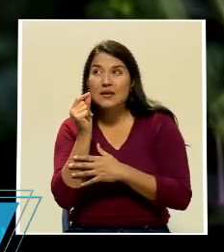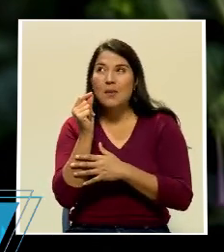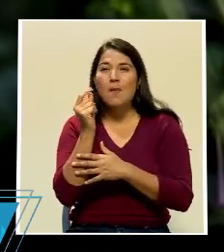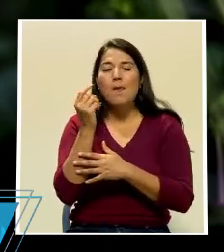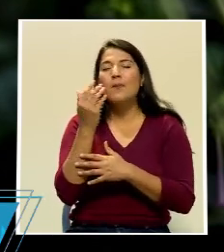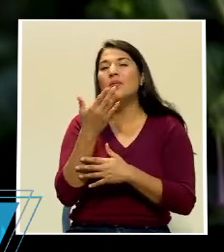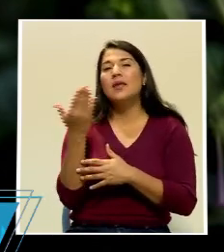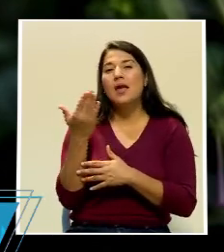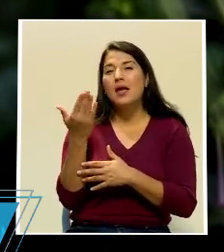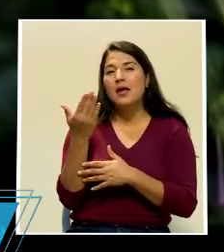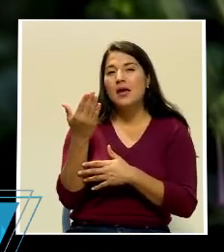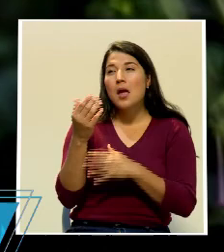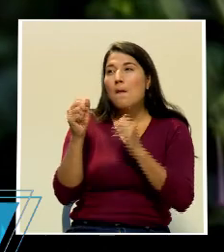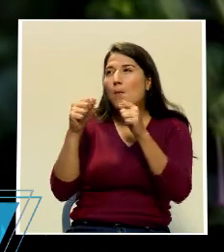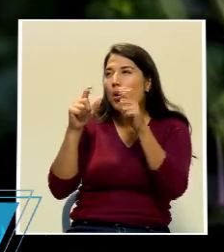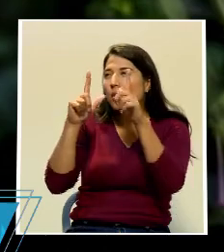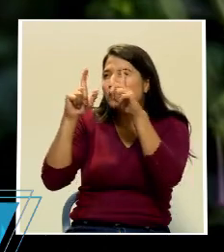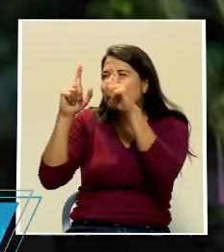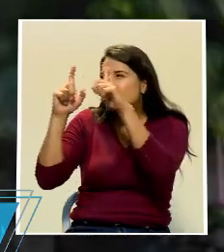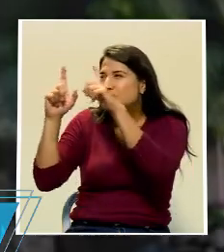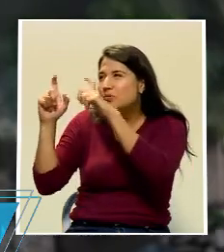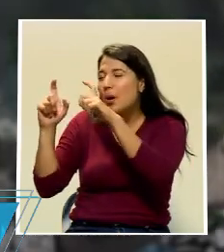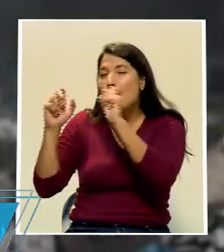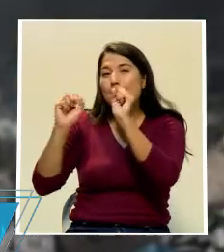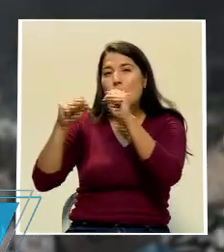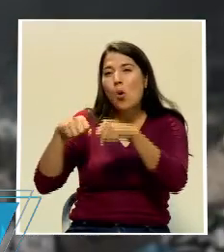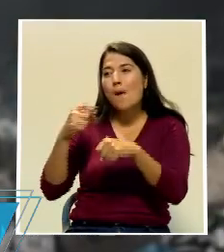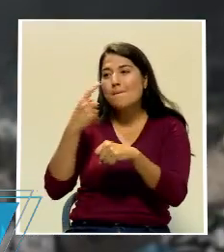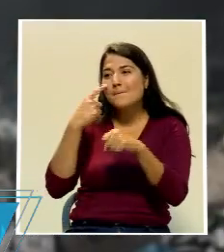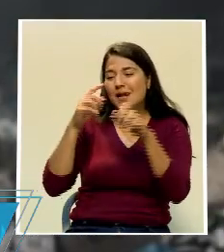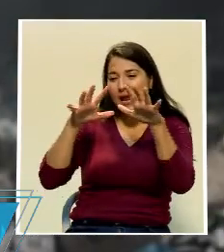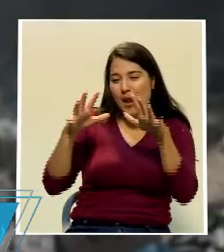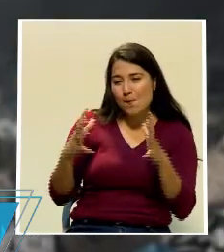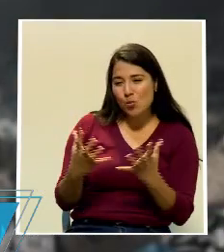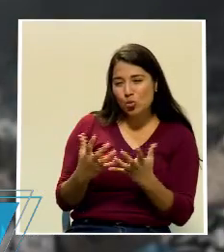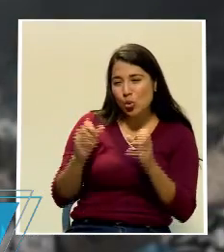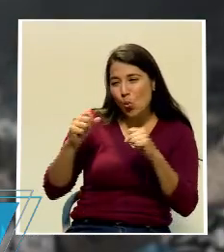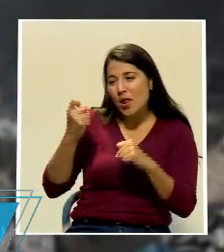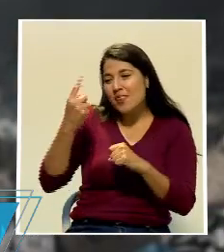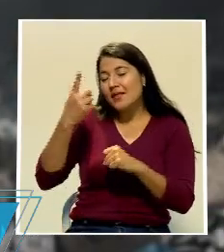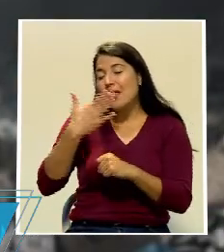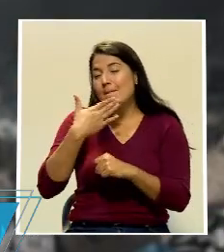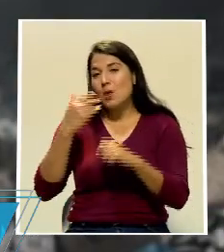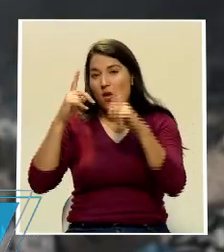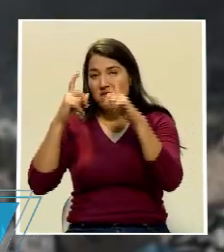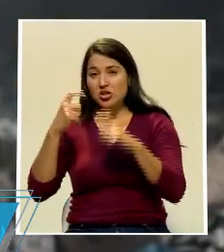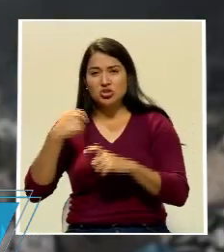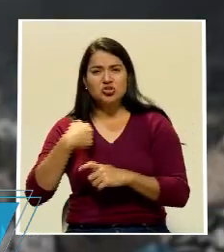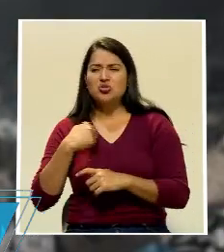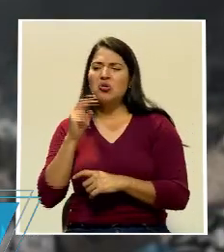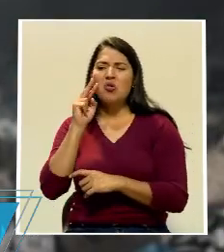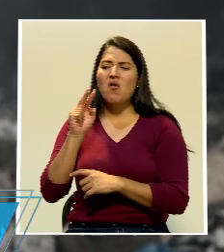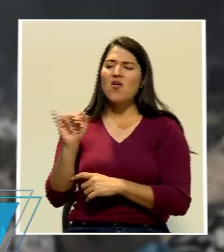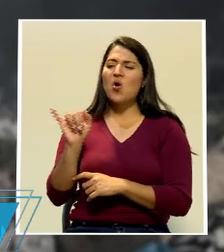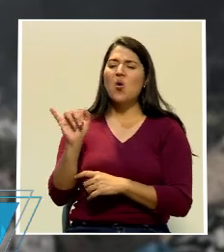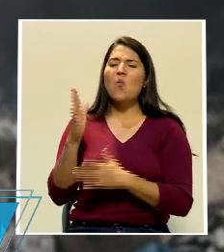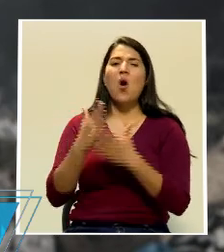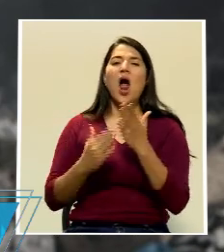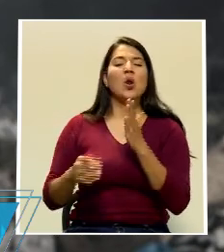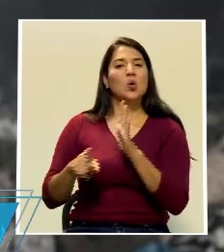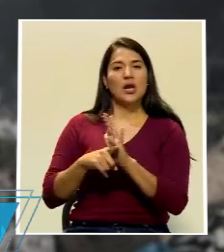así, ver el mundo a través de ese dispositivo y entender mejor como el mundo de la fotografía. Yo no lo veo como algo negativo,